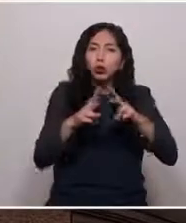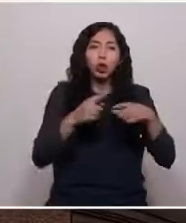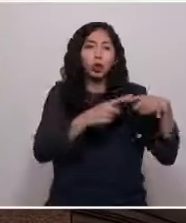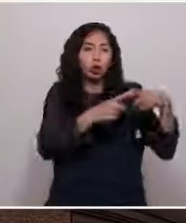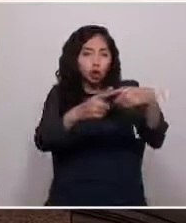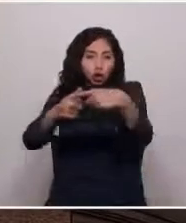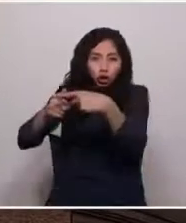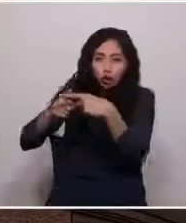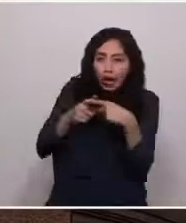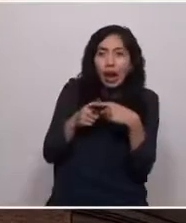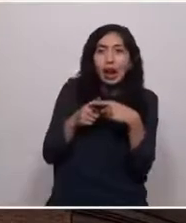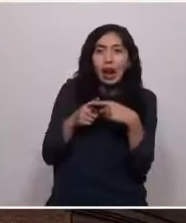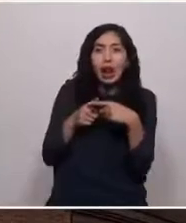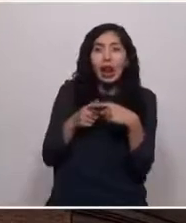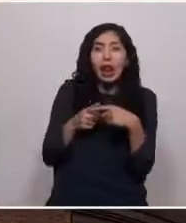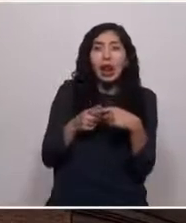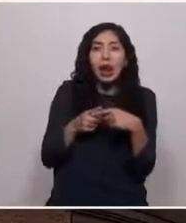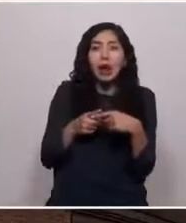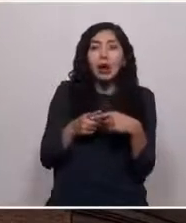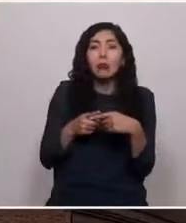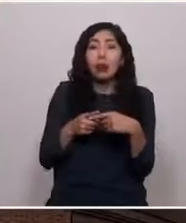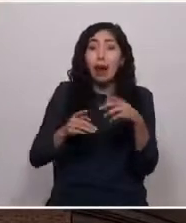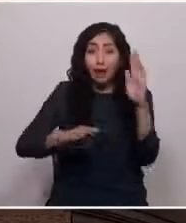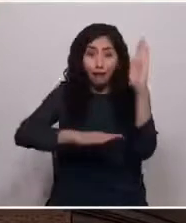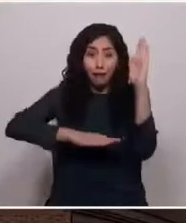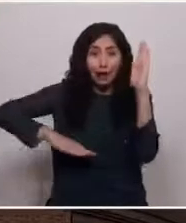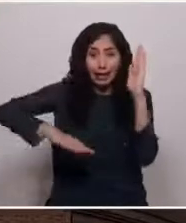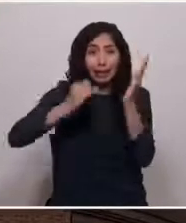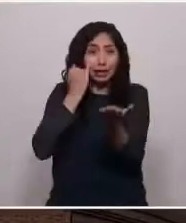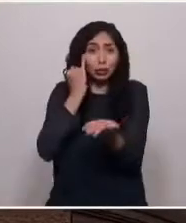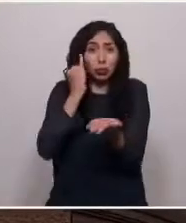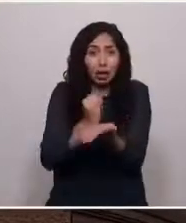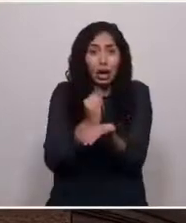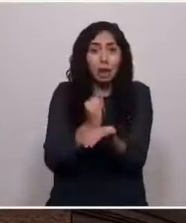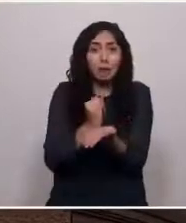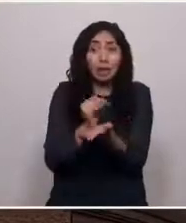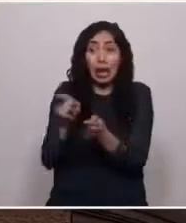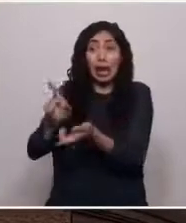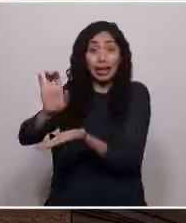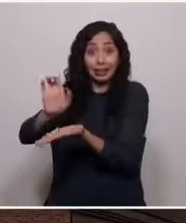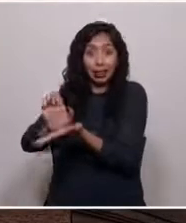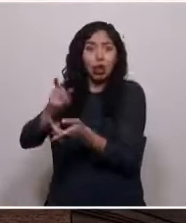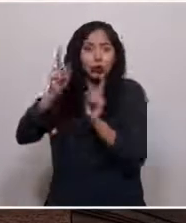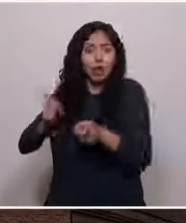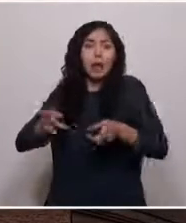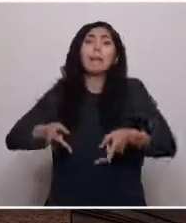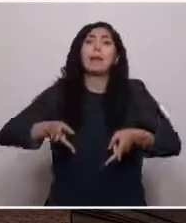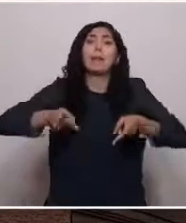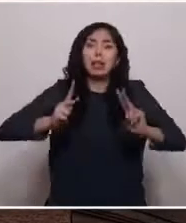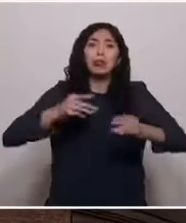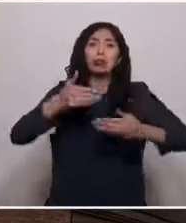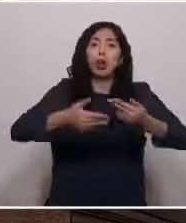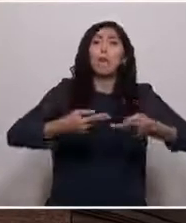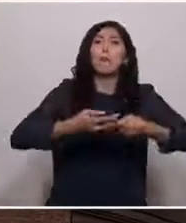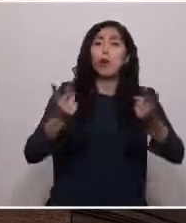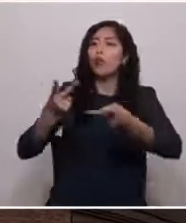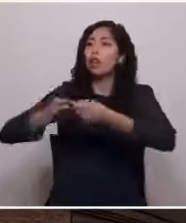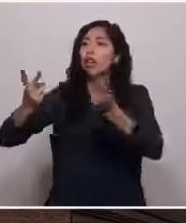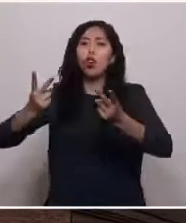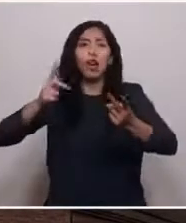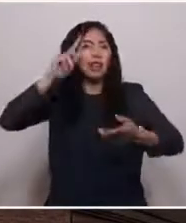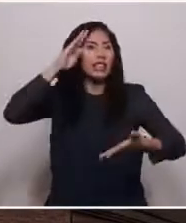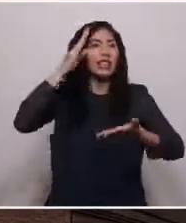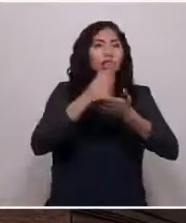rentabilidad social sentaremos las bases institucionales para que el estado permita el funcionamiento público con deliberación territorial